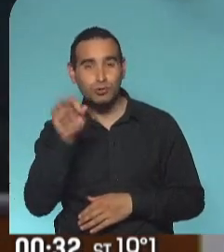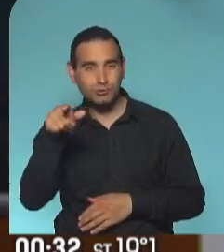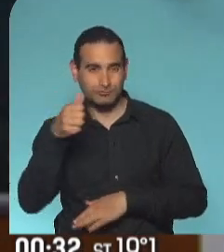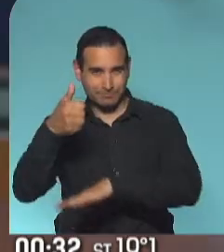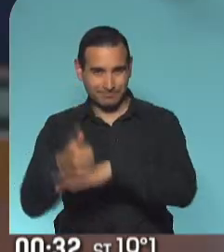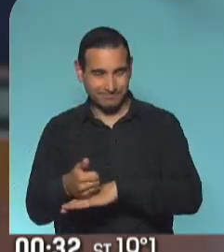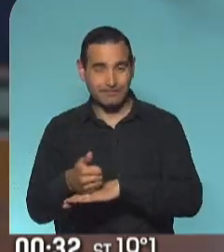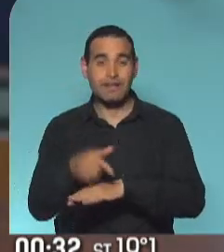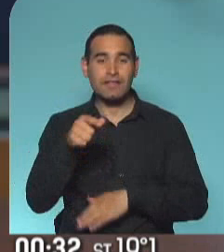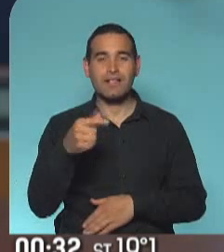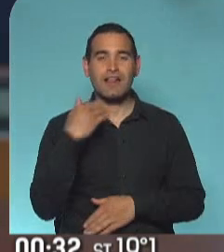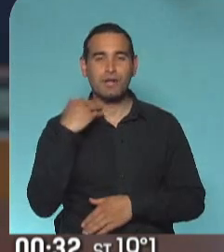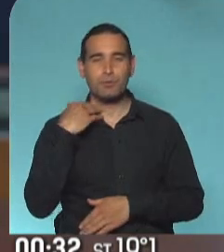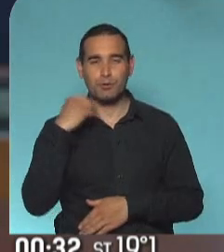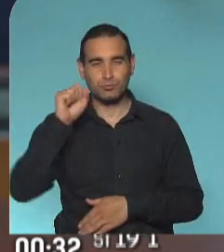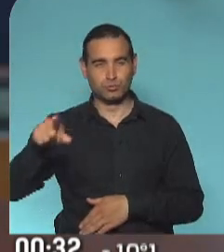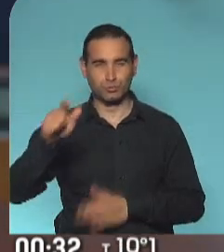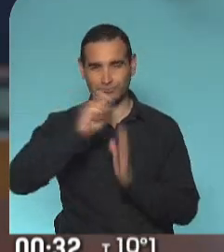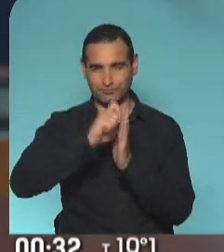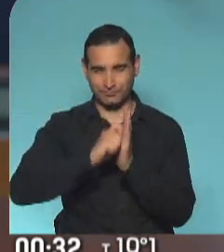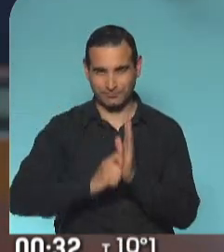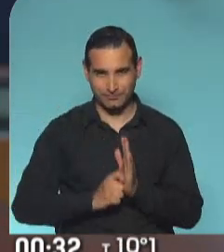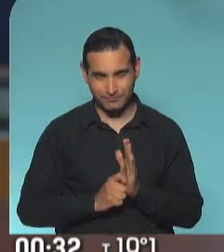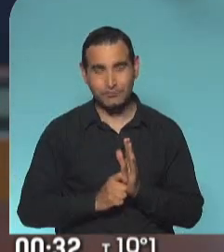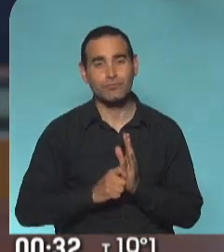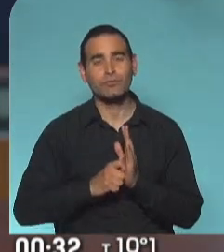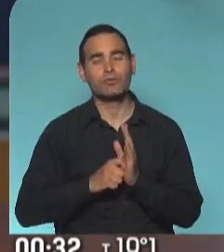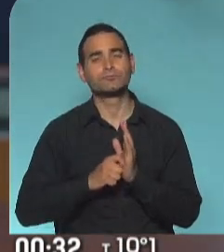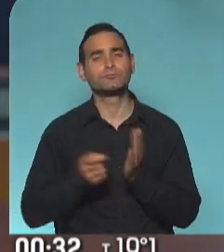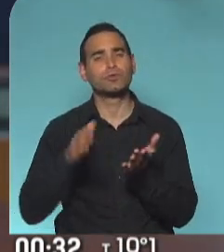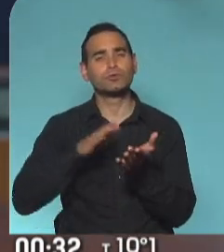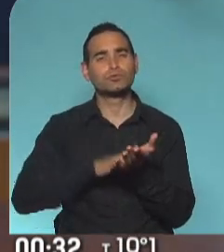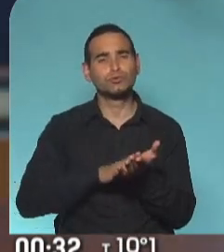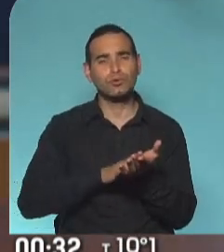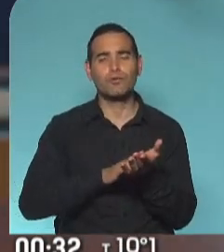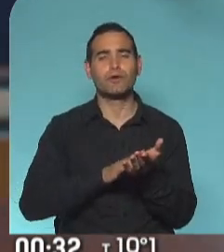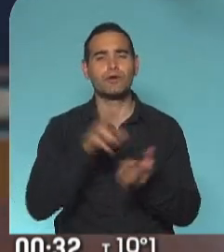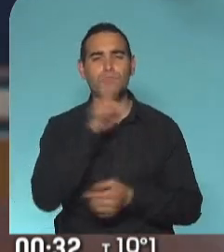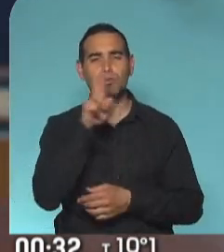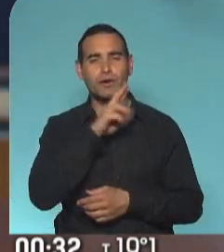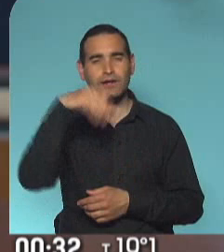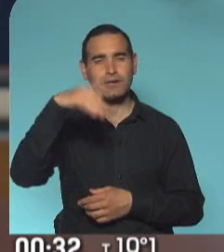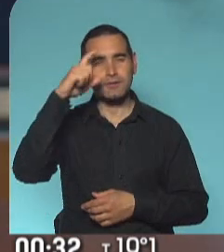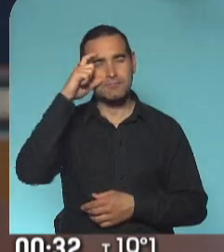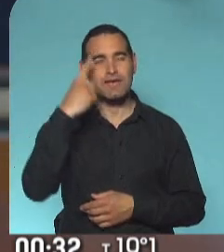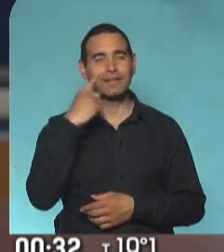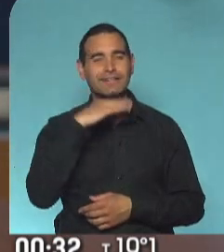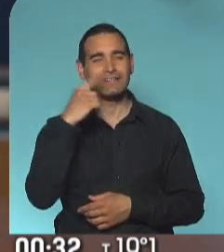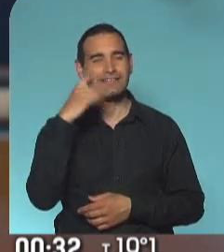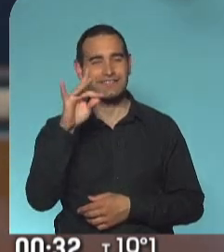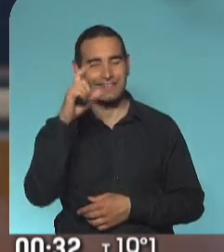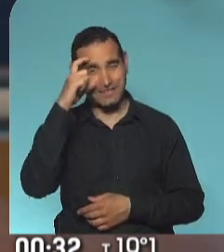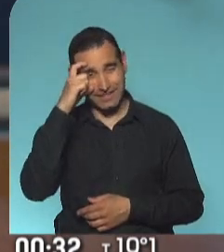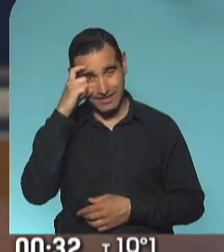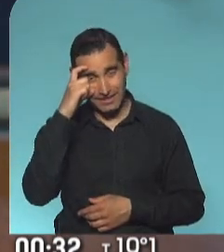y este es el libro que escribió sobre Graciela Fernández Meijide,